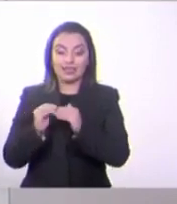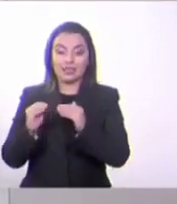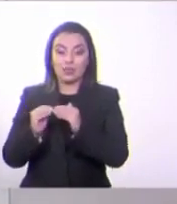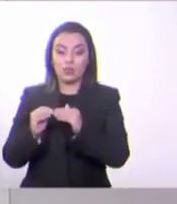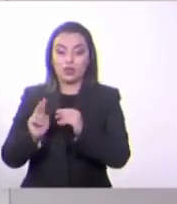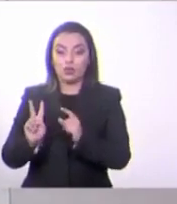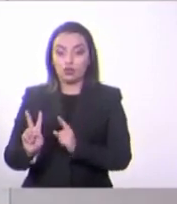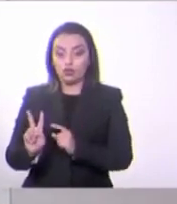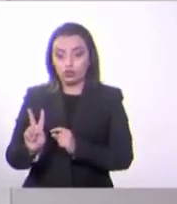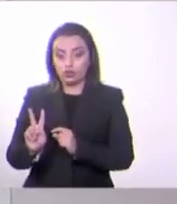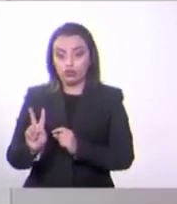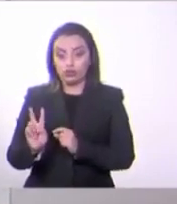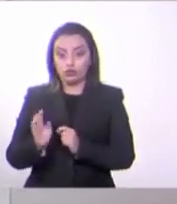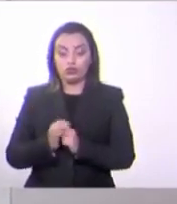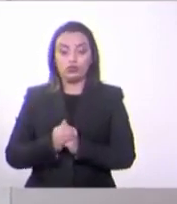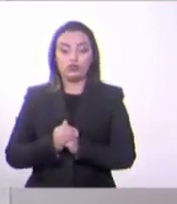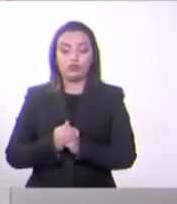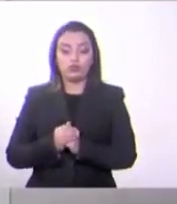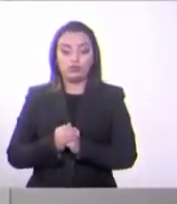acá.